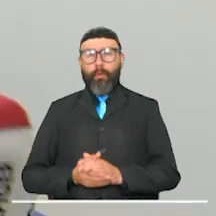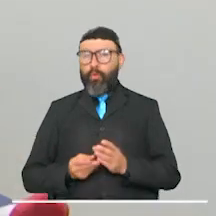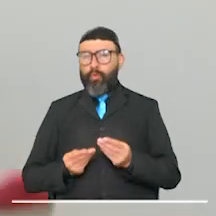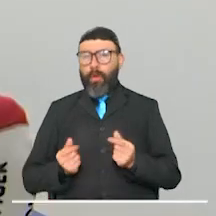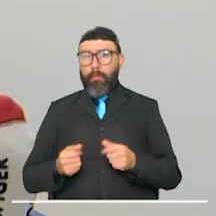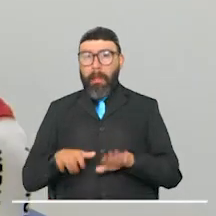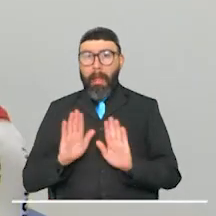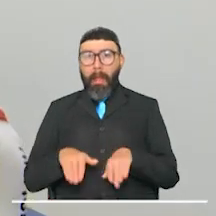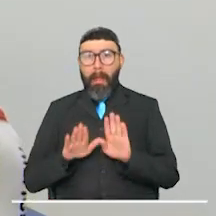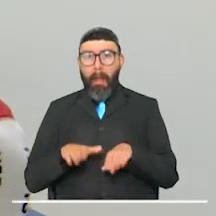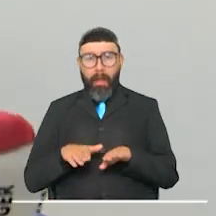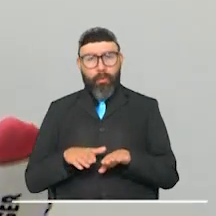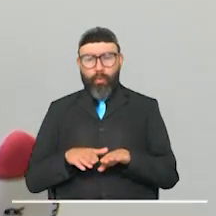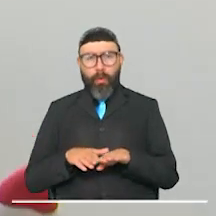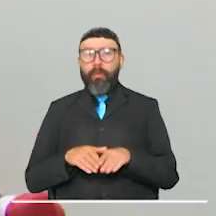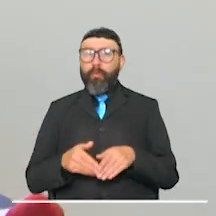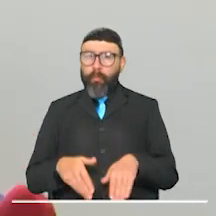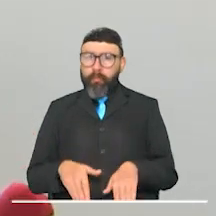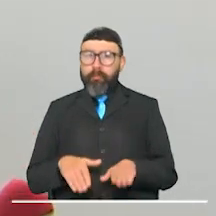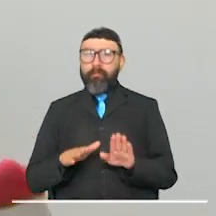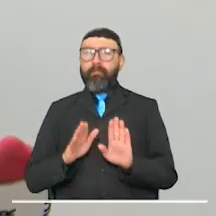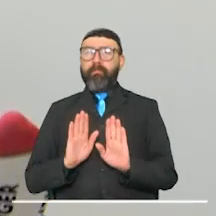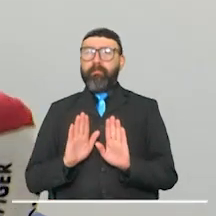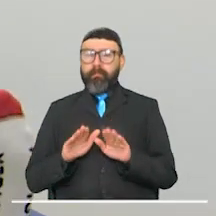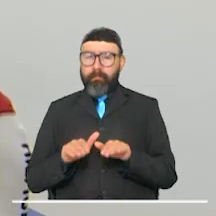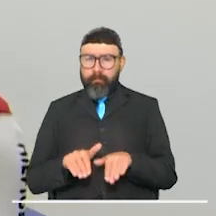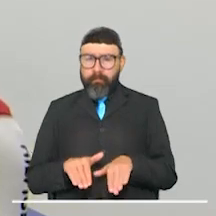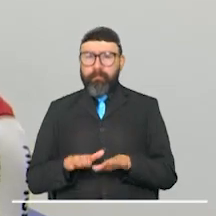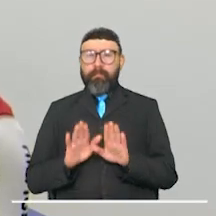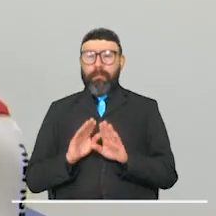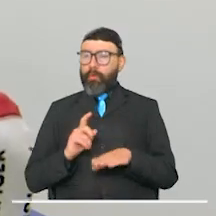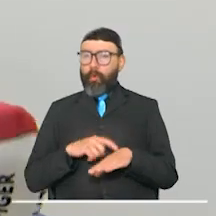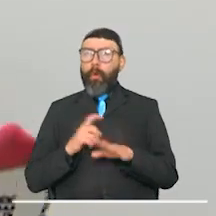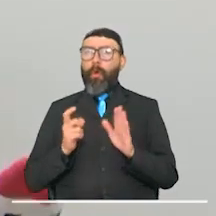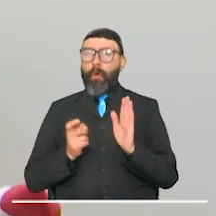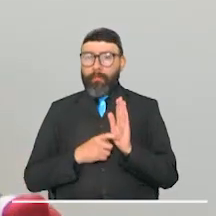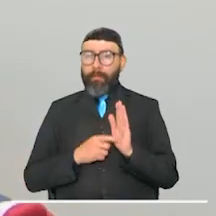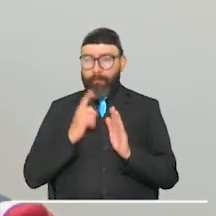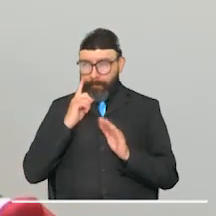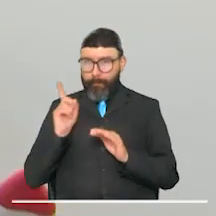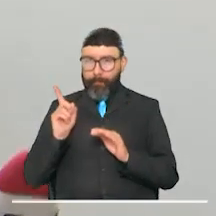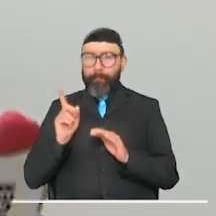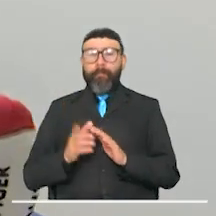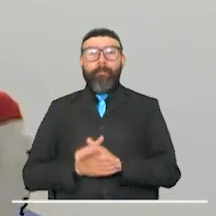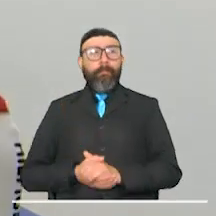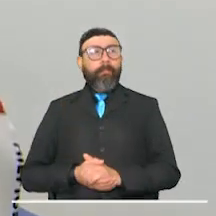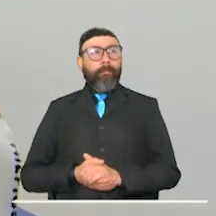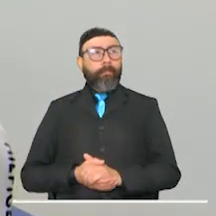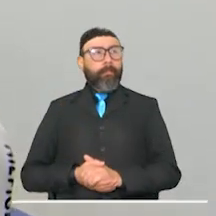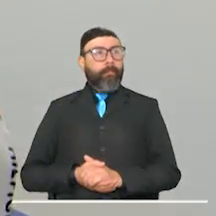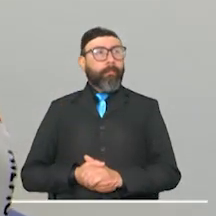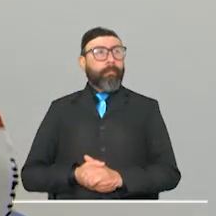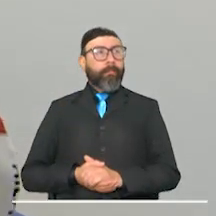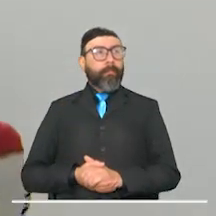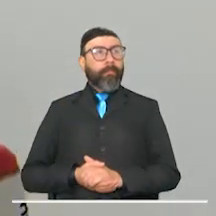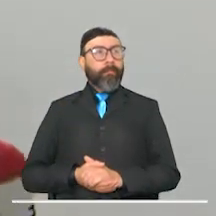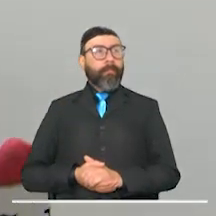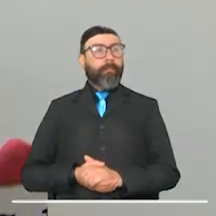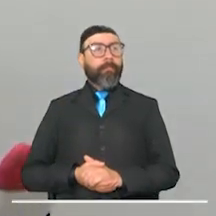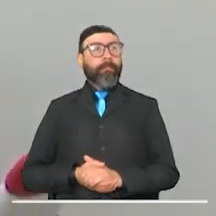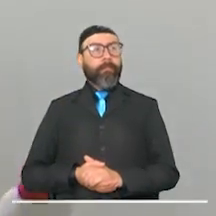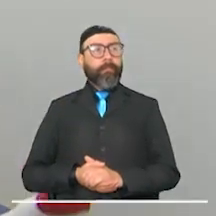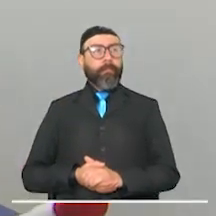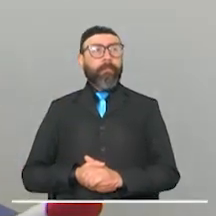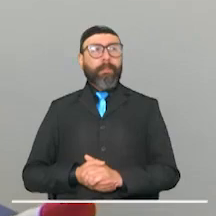no es hacer esto sino despacio completando todo el ángulo de movilidad articular Sí luego